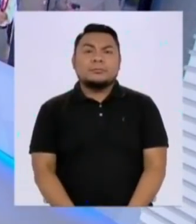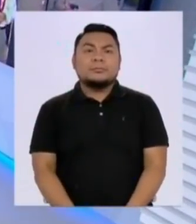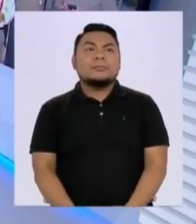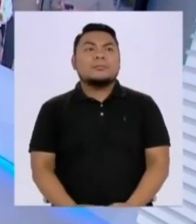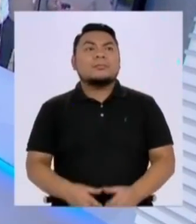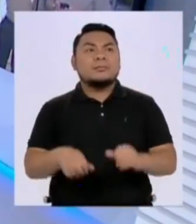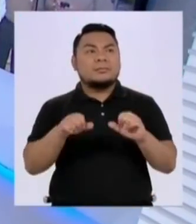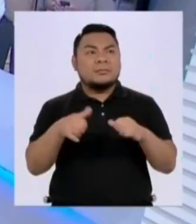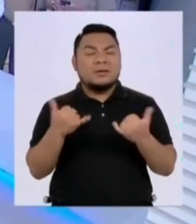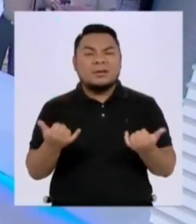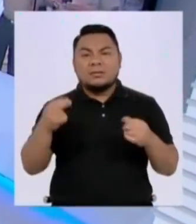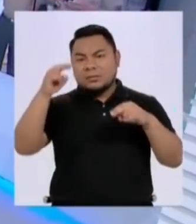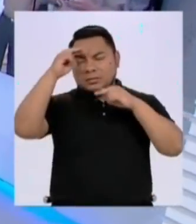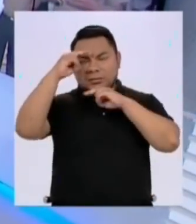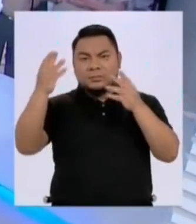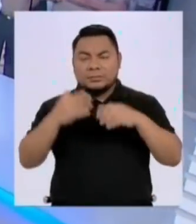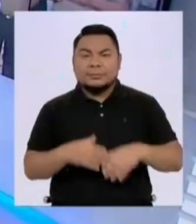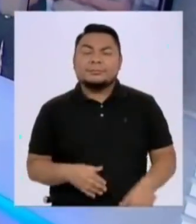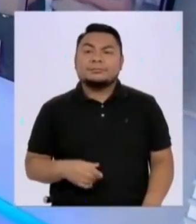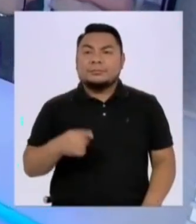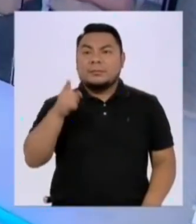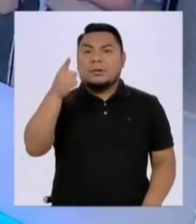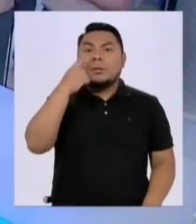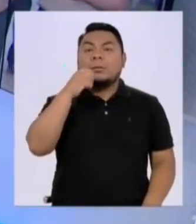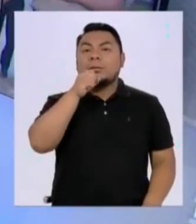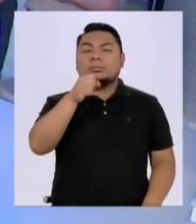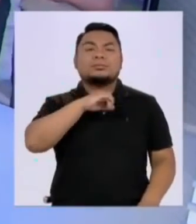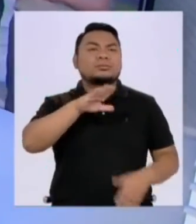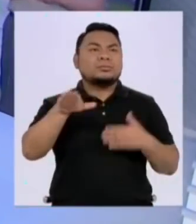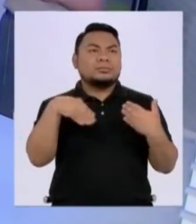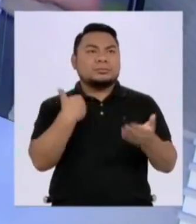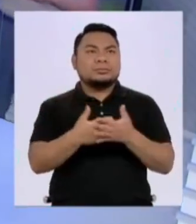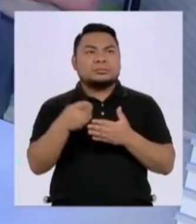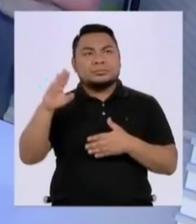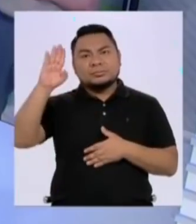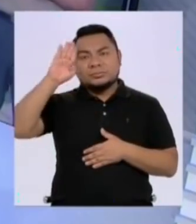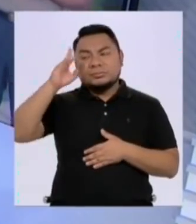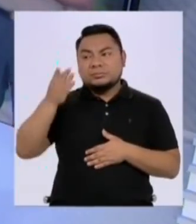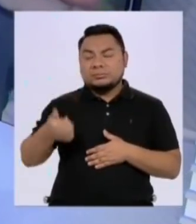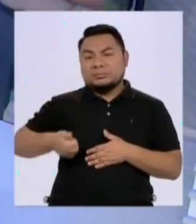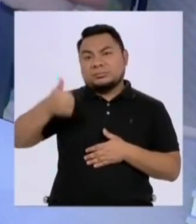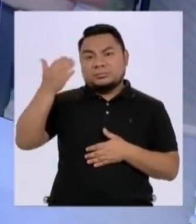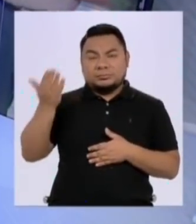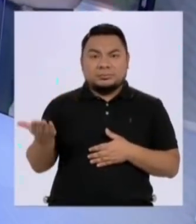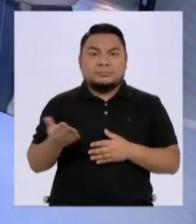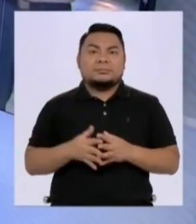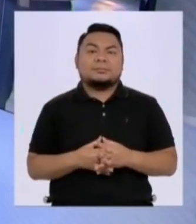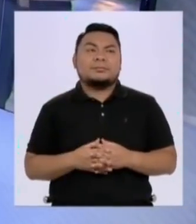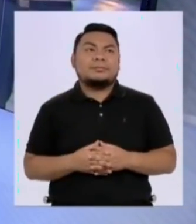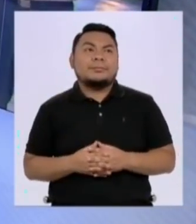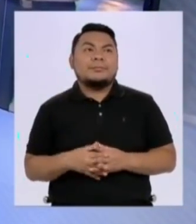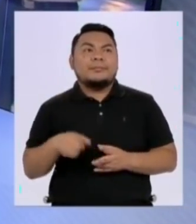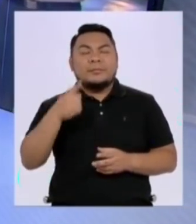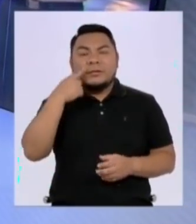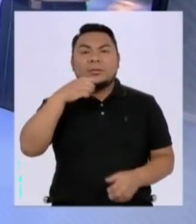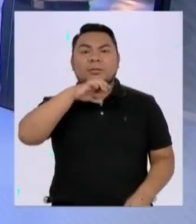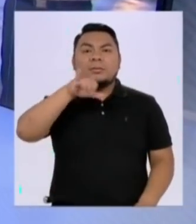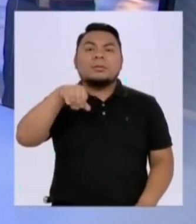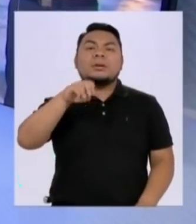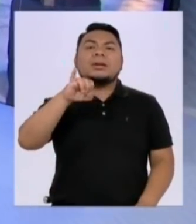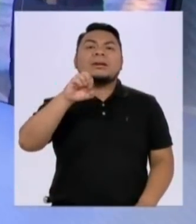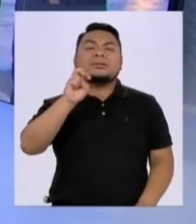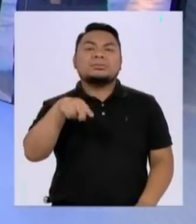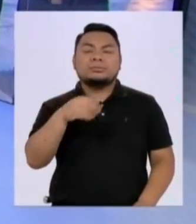Estamos donde está la noticia. Jason Latorre, con toda la plana policial, director general de la institución. Jason, muy buenos